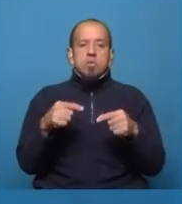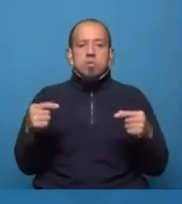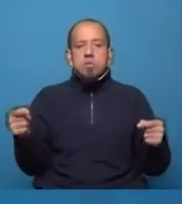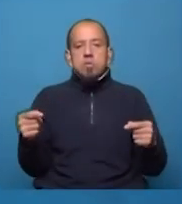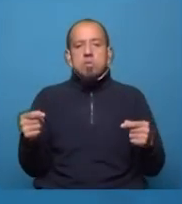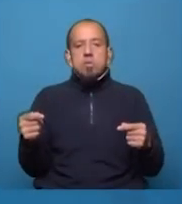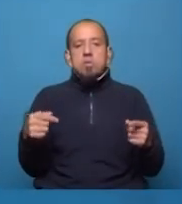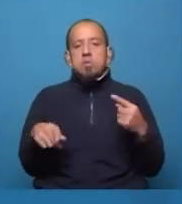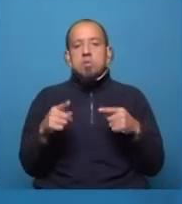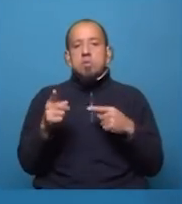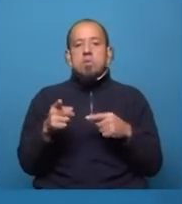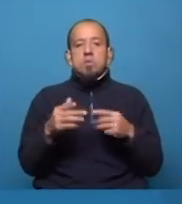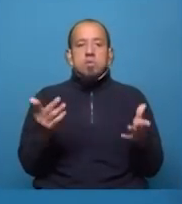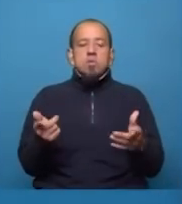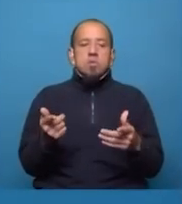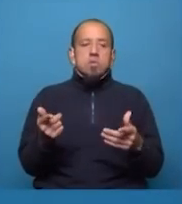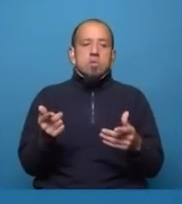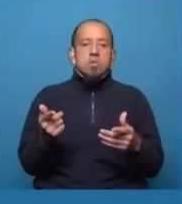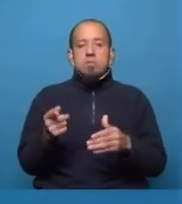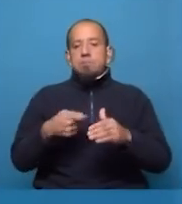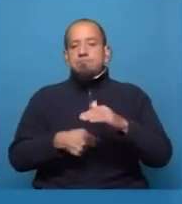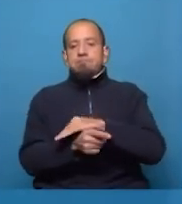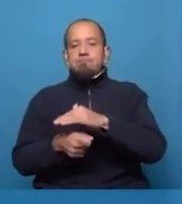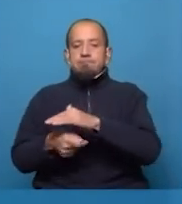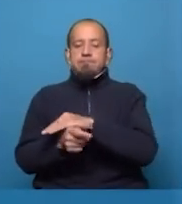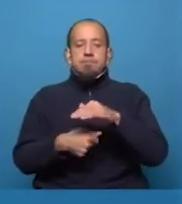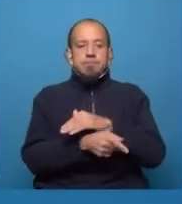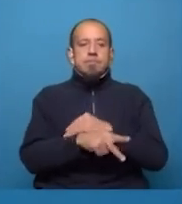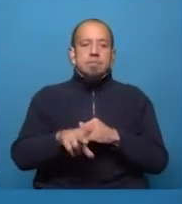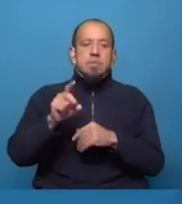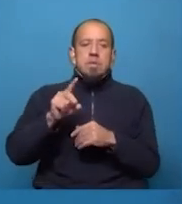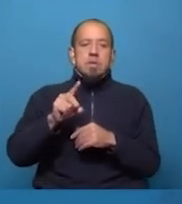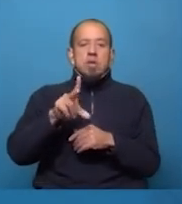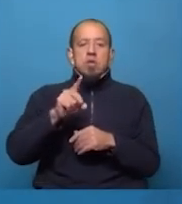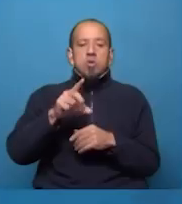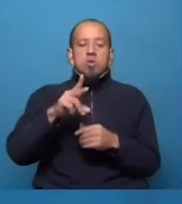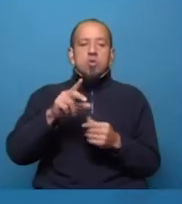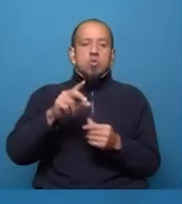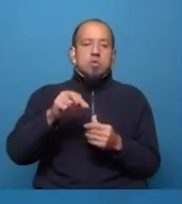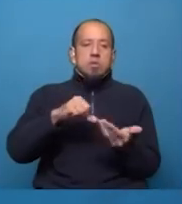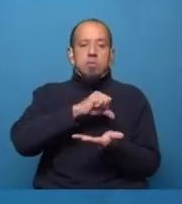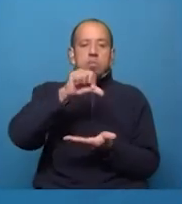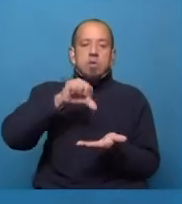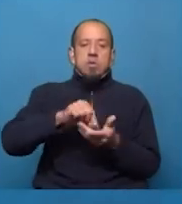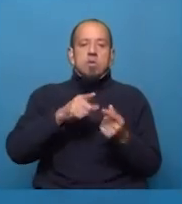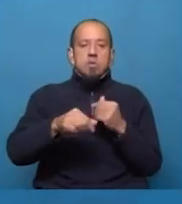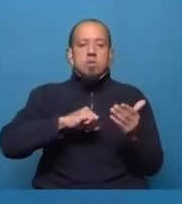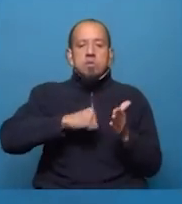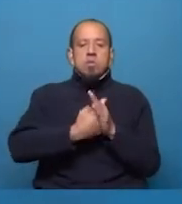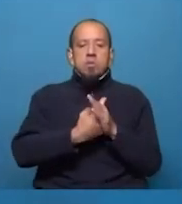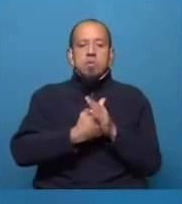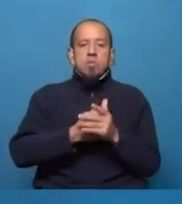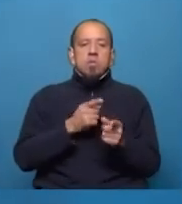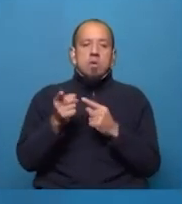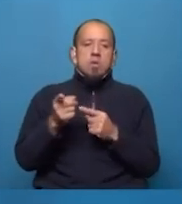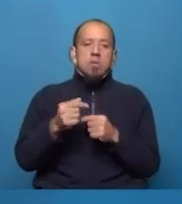y coimió en 12 países creó una un departamento especial para las coimas metió un banco en un islita